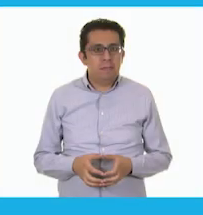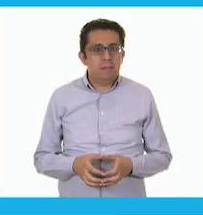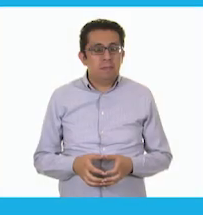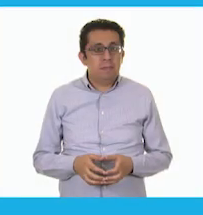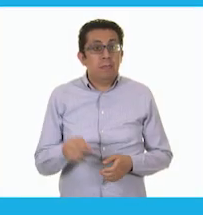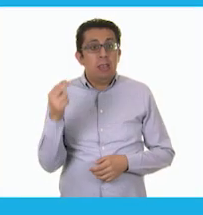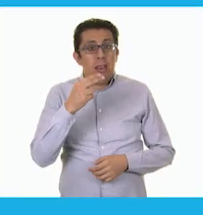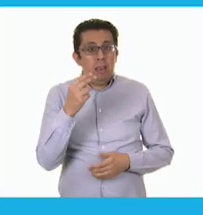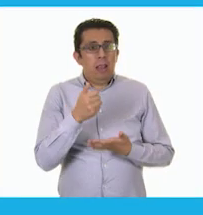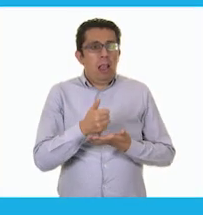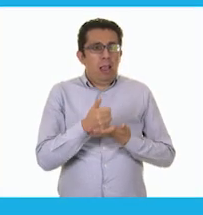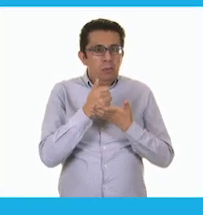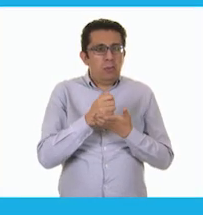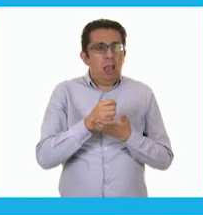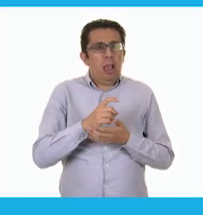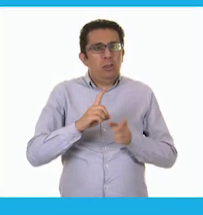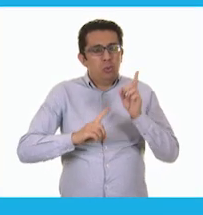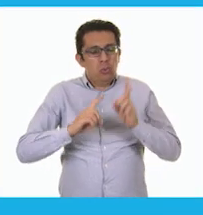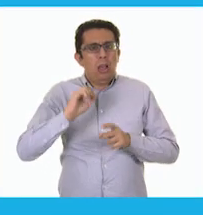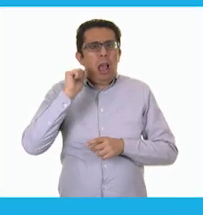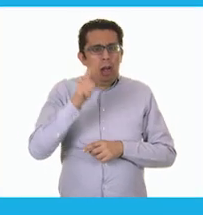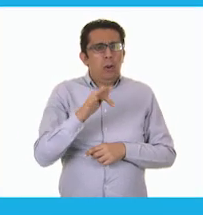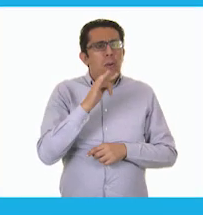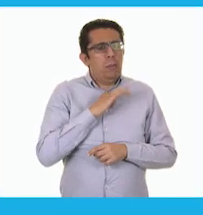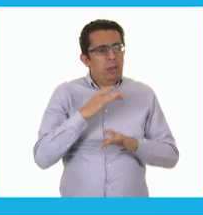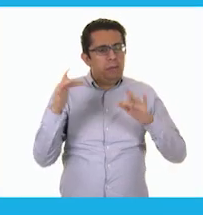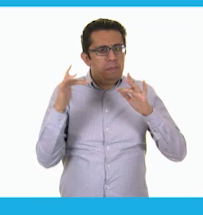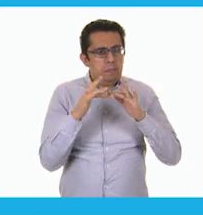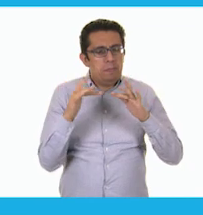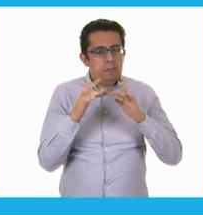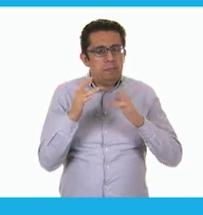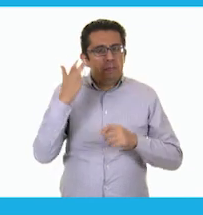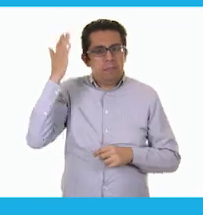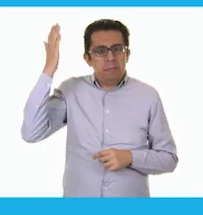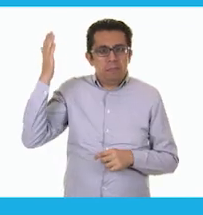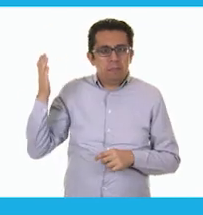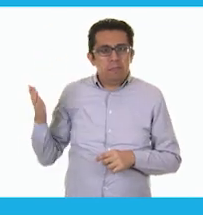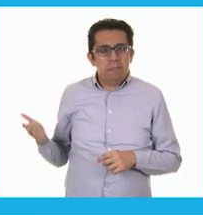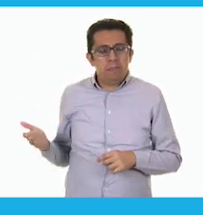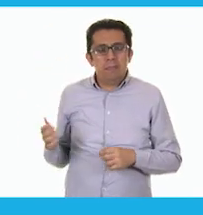Si necesitas ayuda para resolver tus dudas, contáctanos.